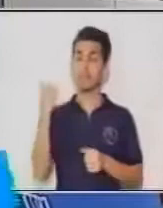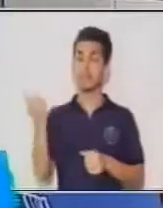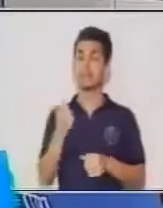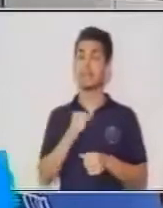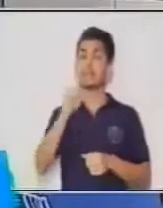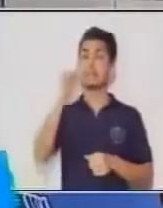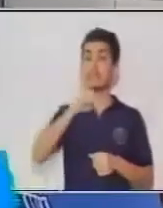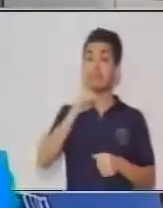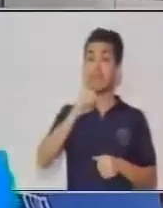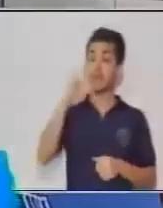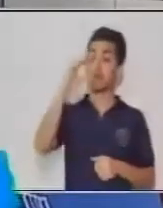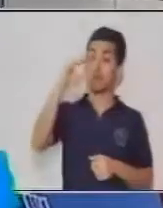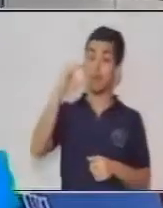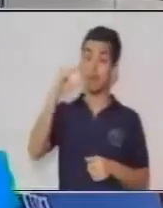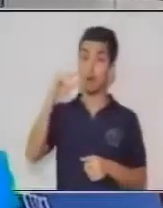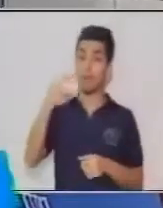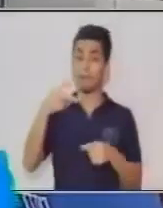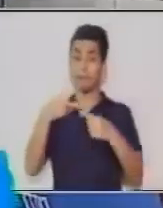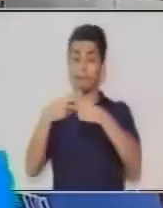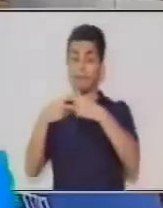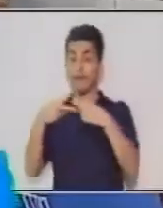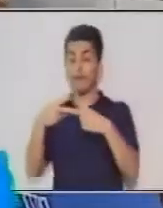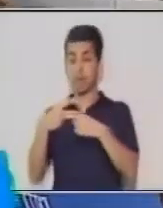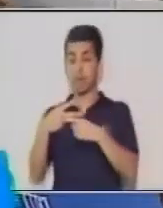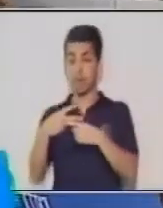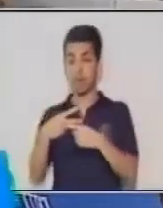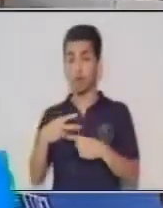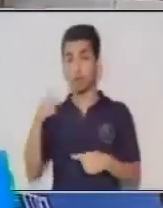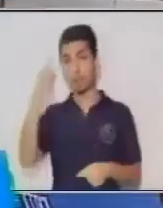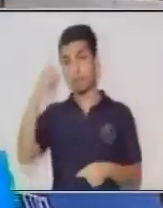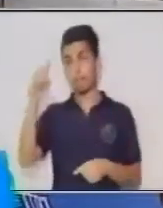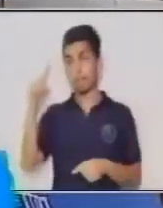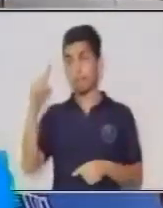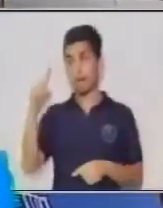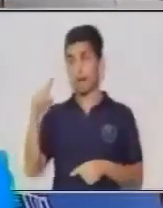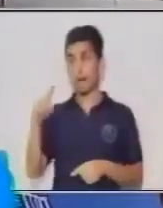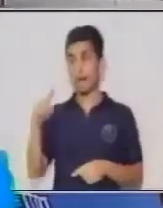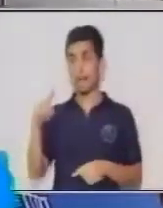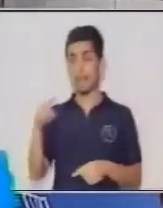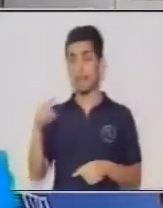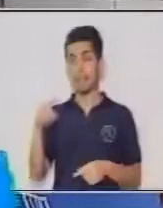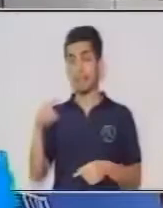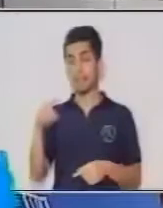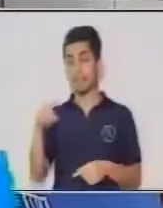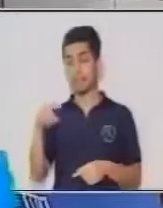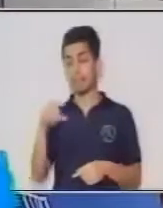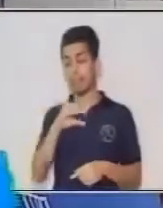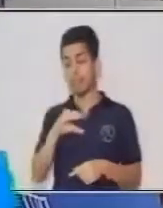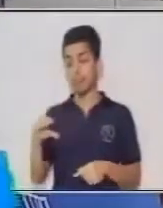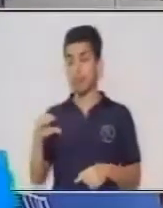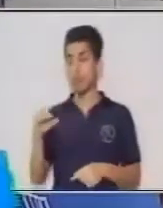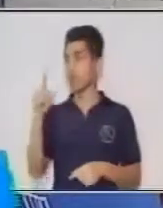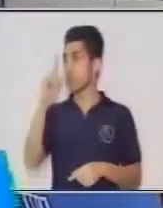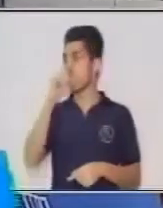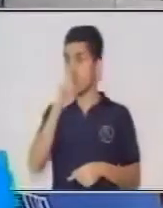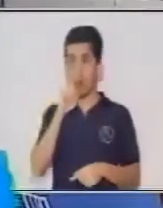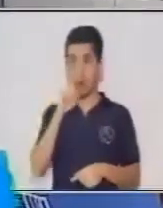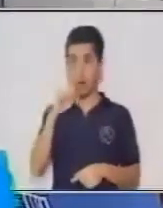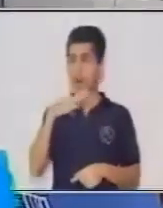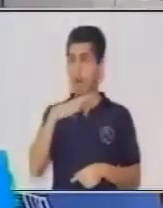es mayor al denominador, no hay asíntotas. Pero ¿cómo debemos entender eso, ese